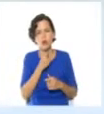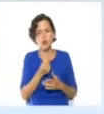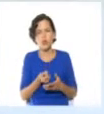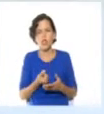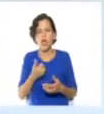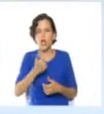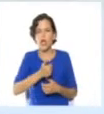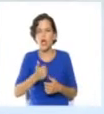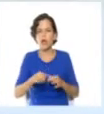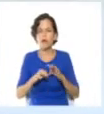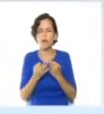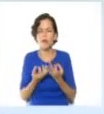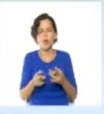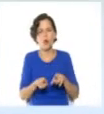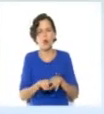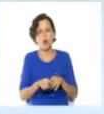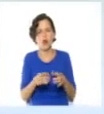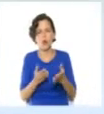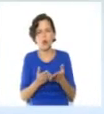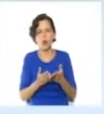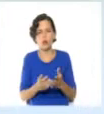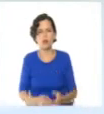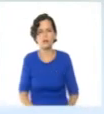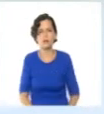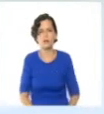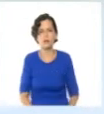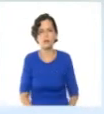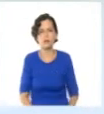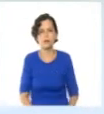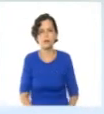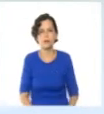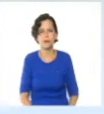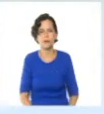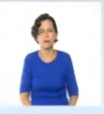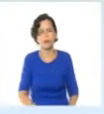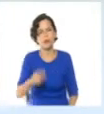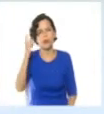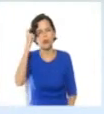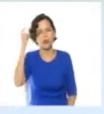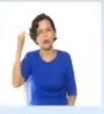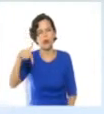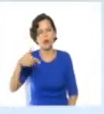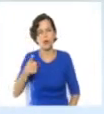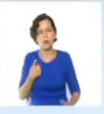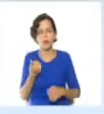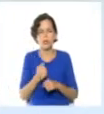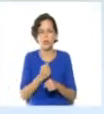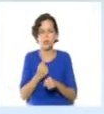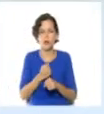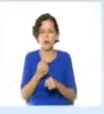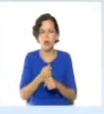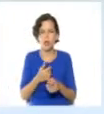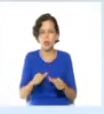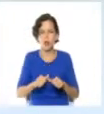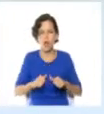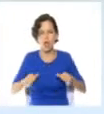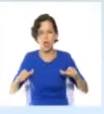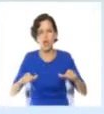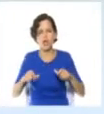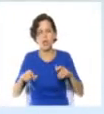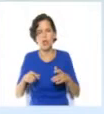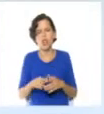por excelencia, Cada Familia Una Escuela. El día de hoy vamos a estar trabajando las áreas